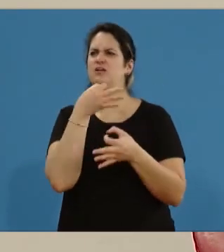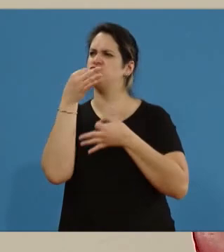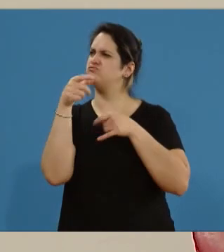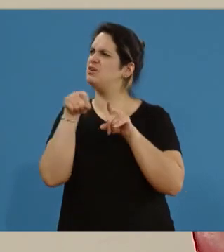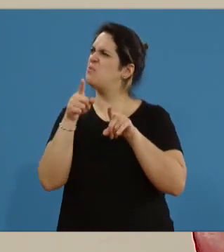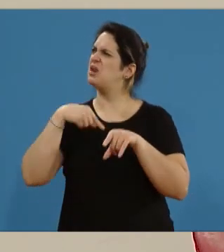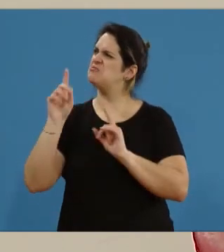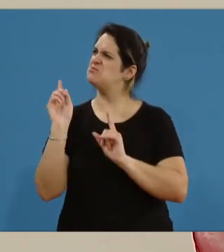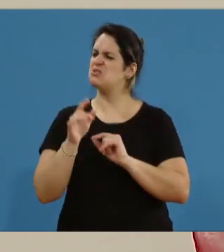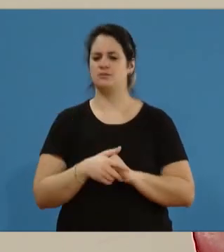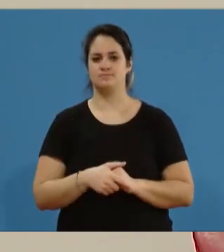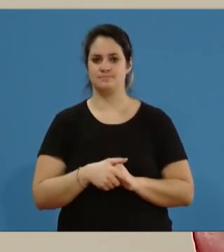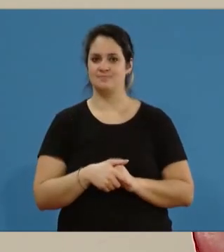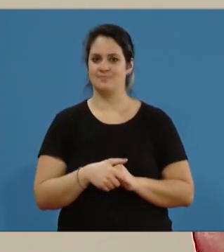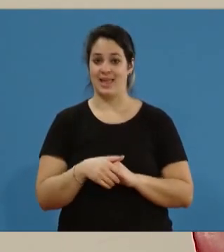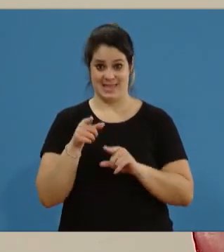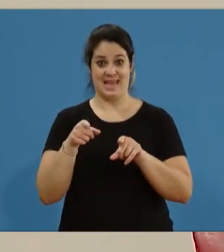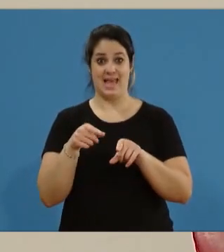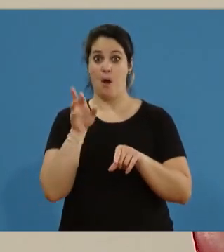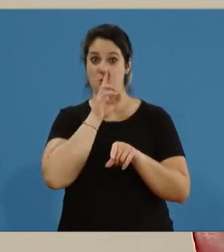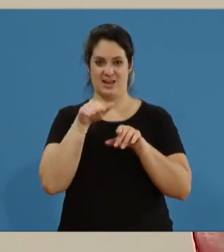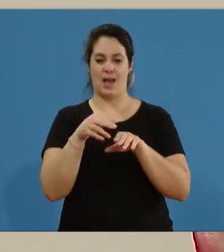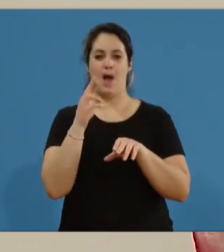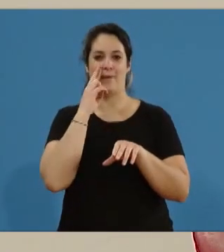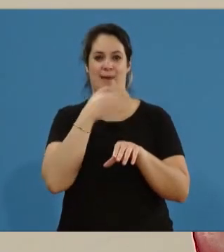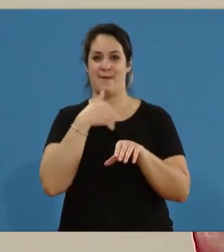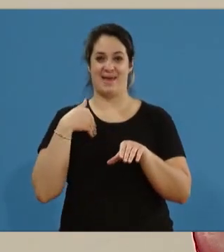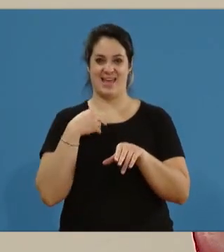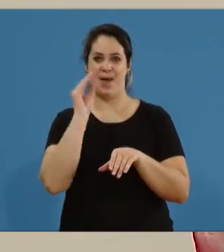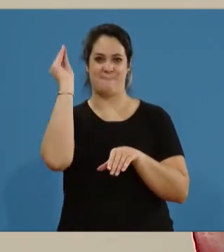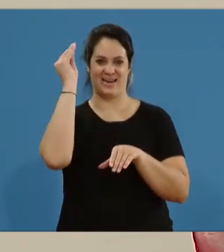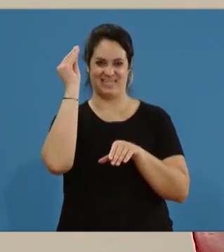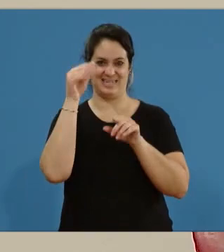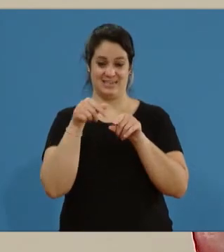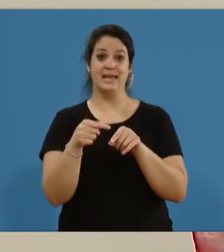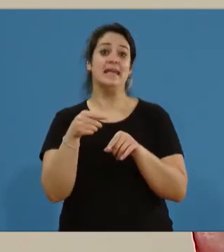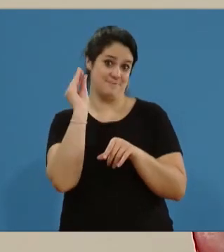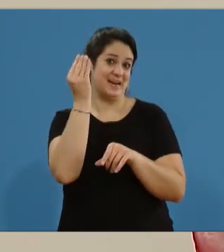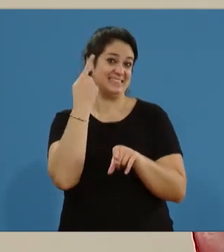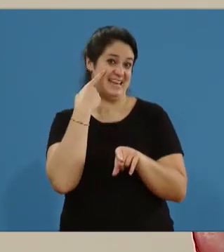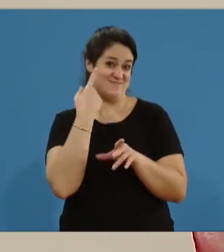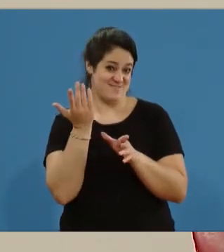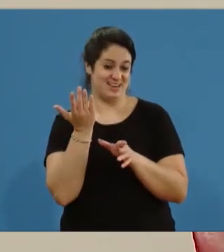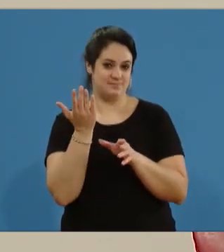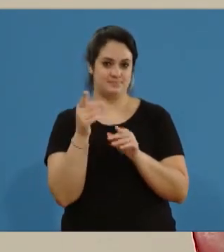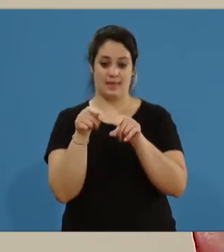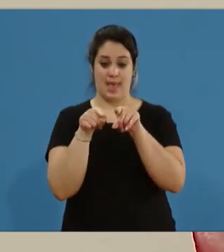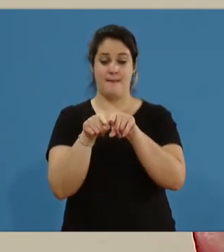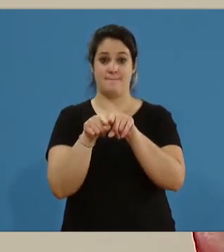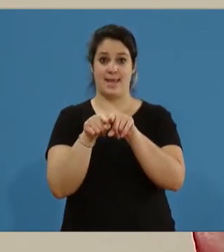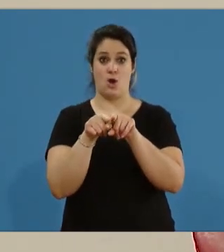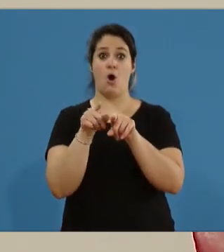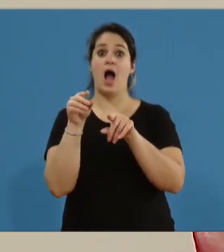nosotros? El papá y la mamá de Flavia son brasileros y viven en Brasil. Pero sus